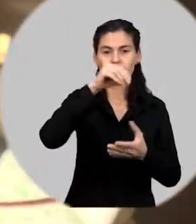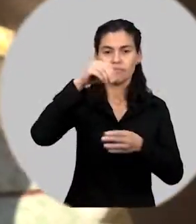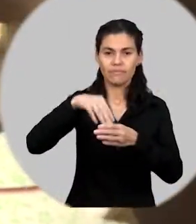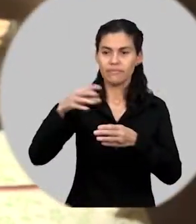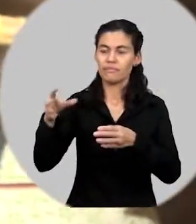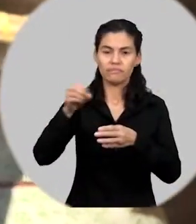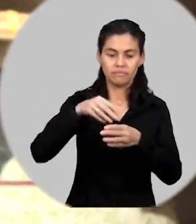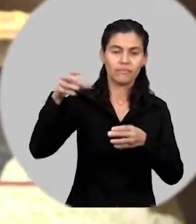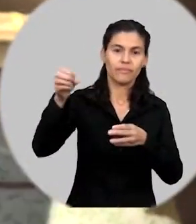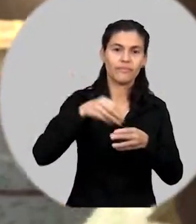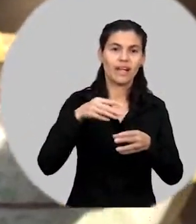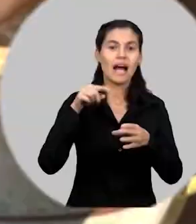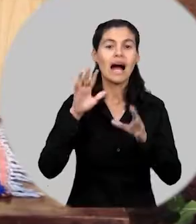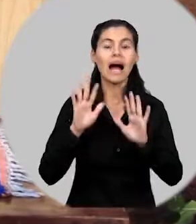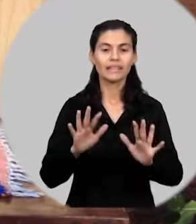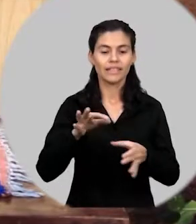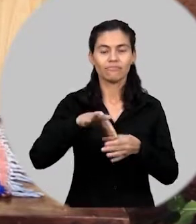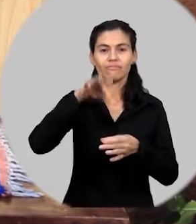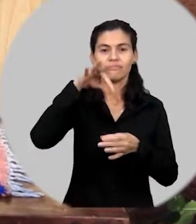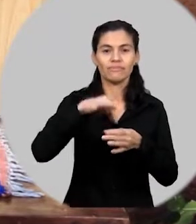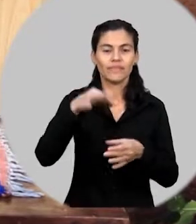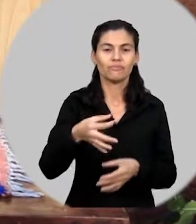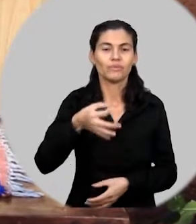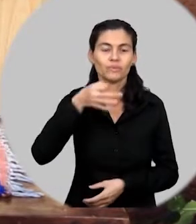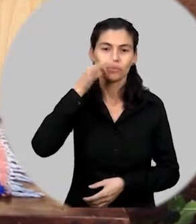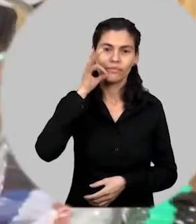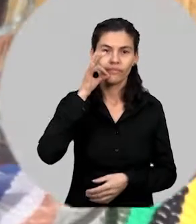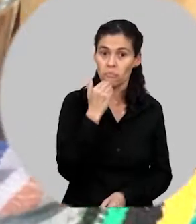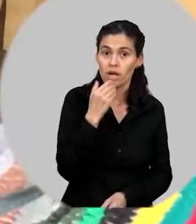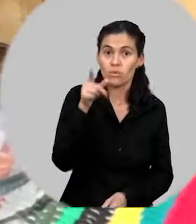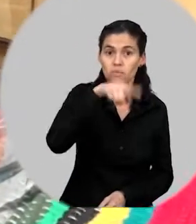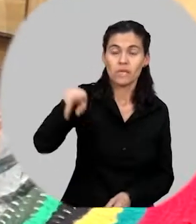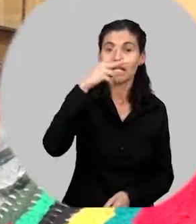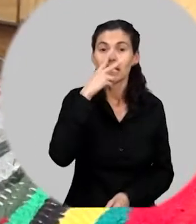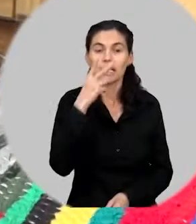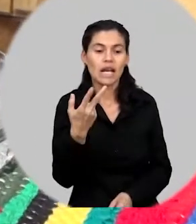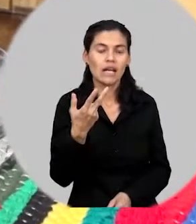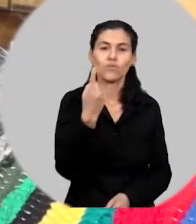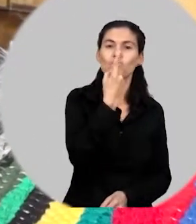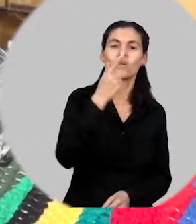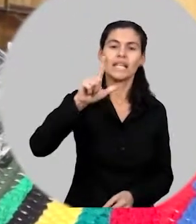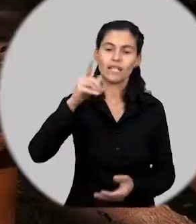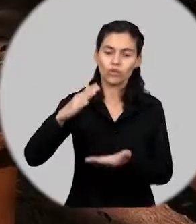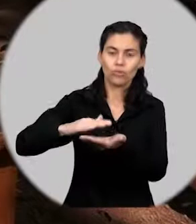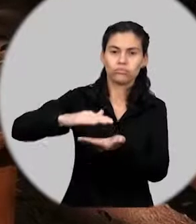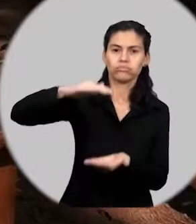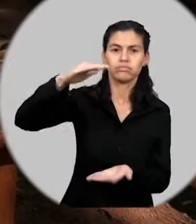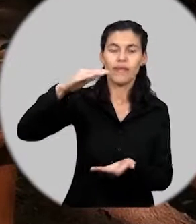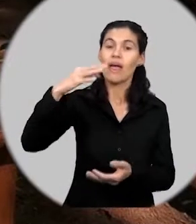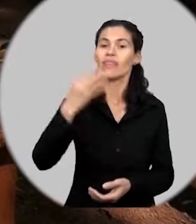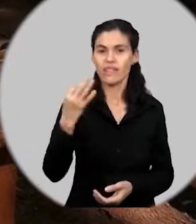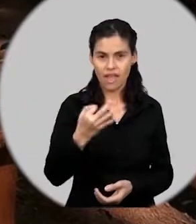menos la cantidad que se precisa para hacer una infusión de una taza de té. Pero si queremos preparar una jarra de